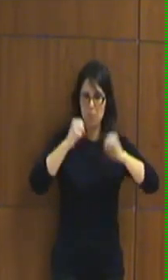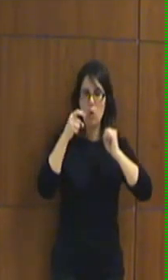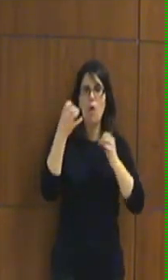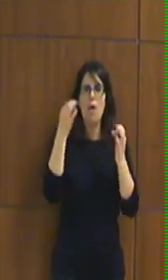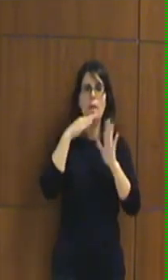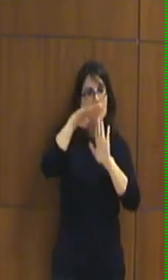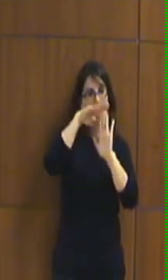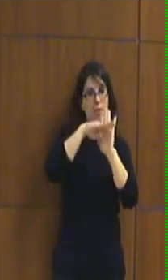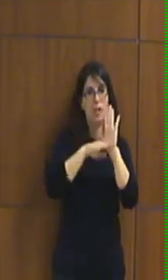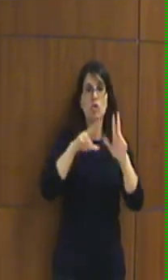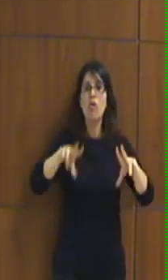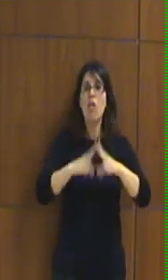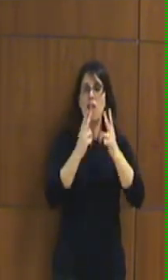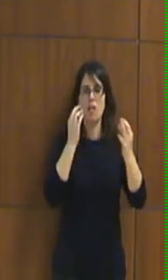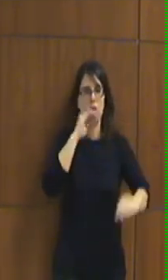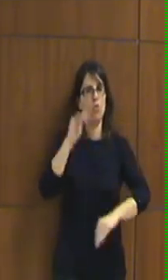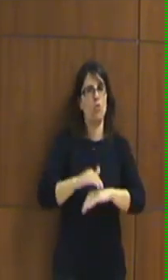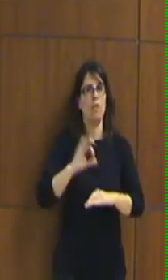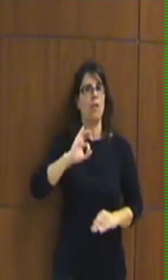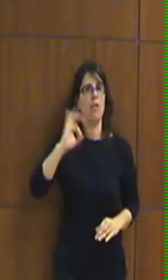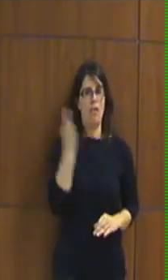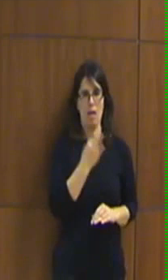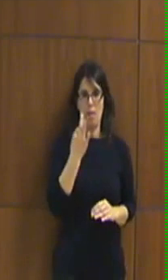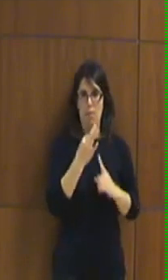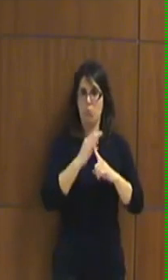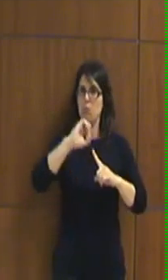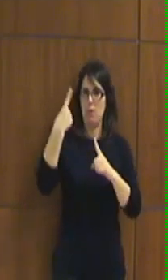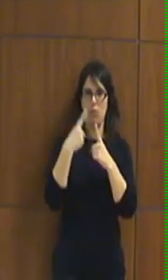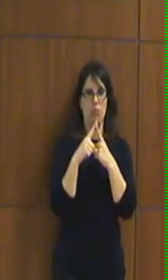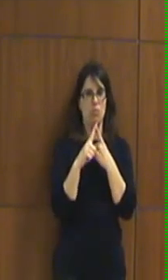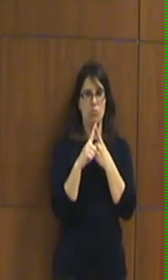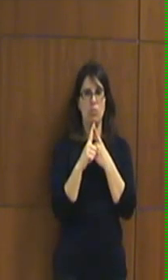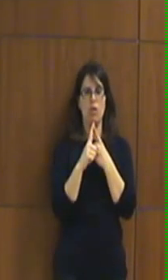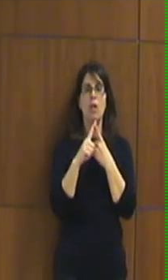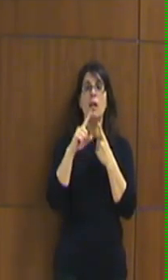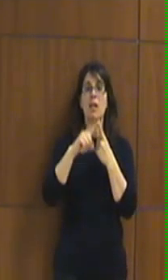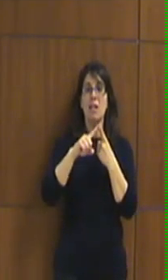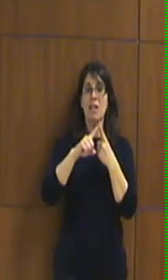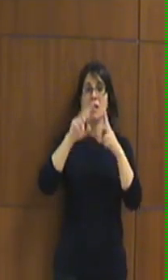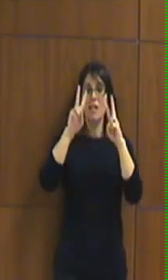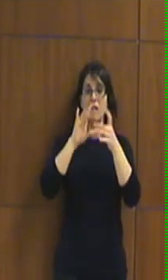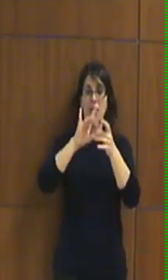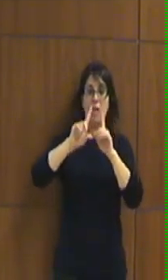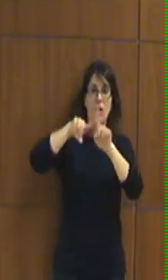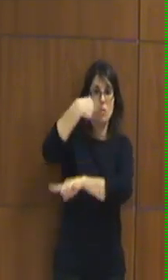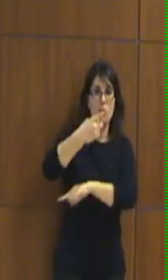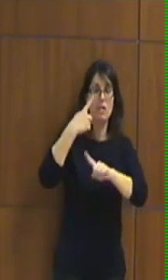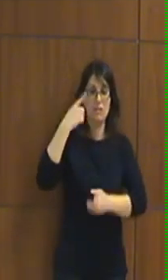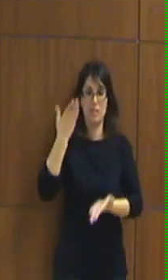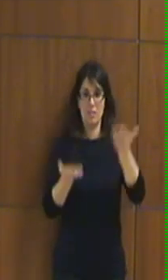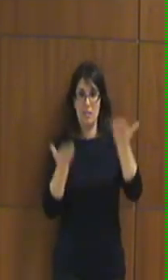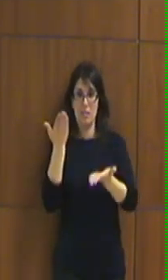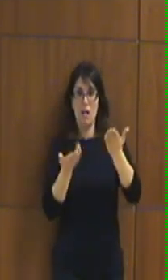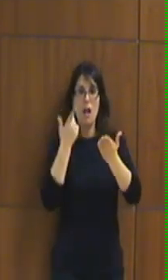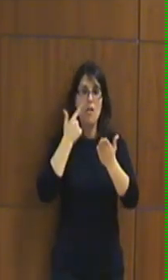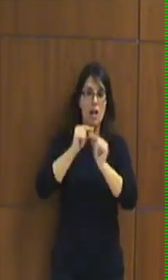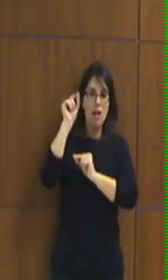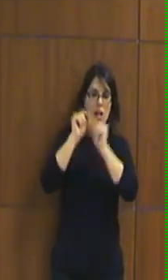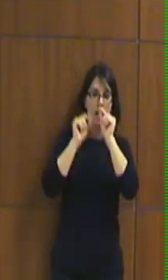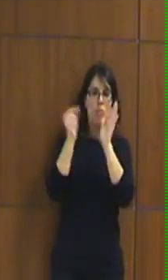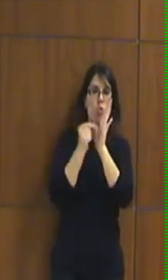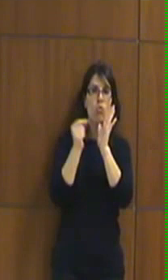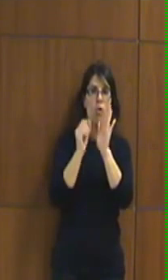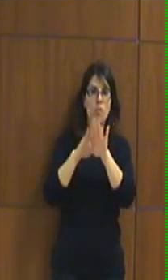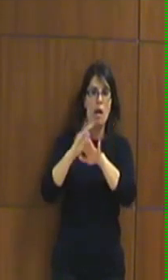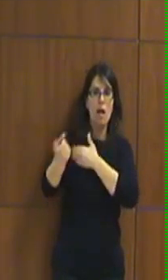estas cláusulas sociales. Y eso va, a la hora de baremar su participación en el concurso, va a pesar y va a